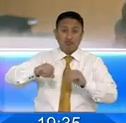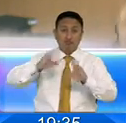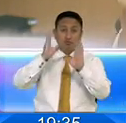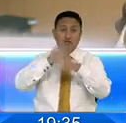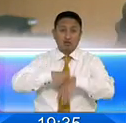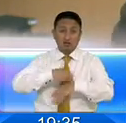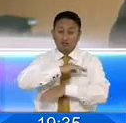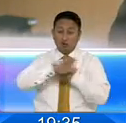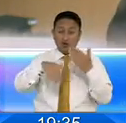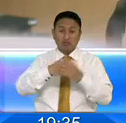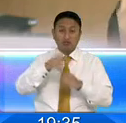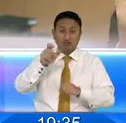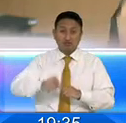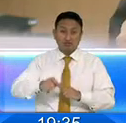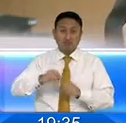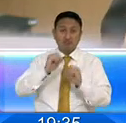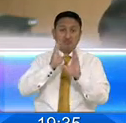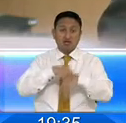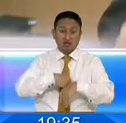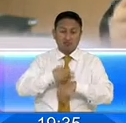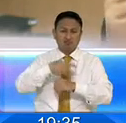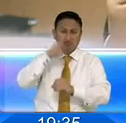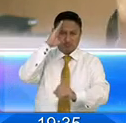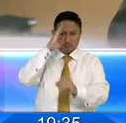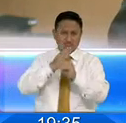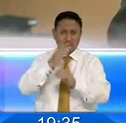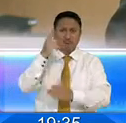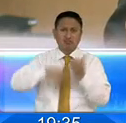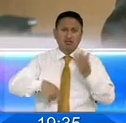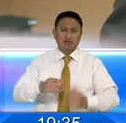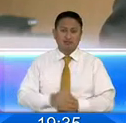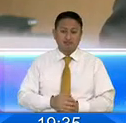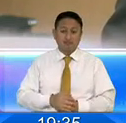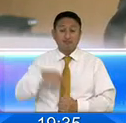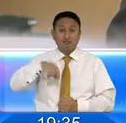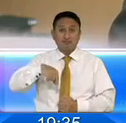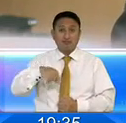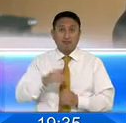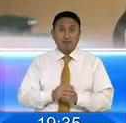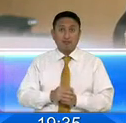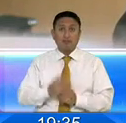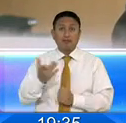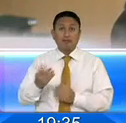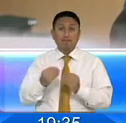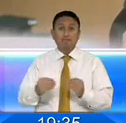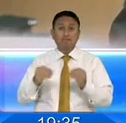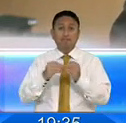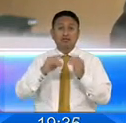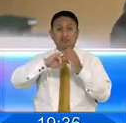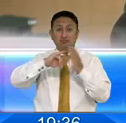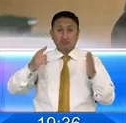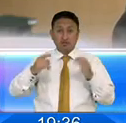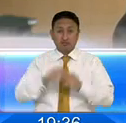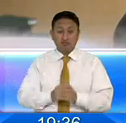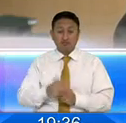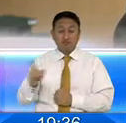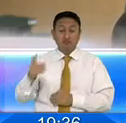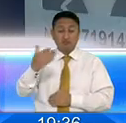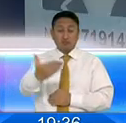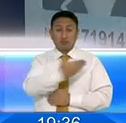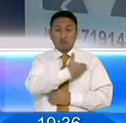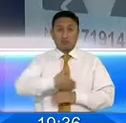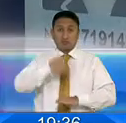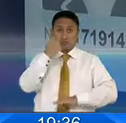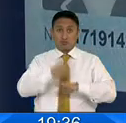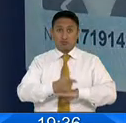ciudadanos ecuatorianos. ¿Cuál es el objetivo? Masificar el uso de las herramientas digitales como lo ha dispuesto el presidente de la República.